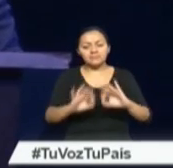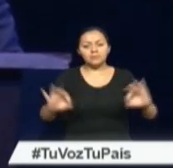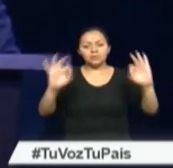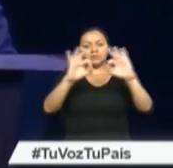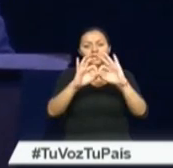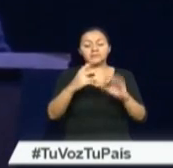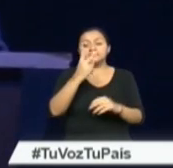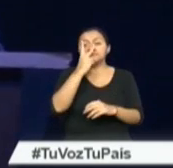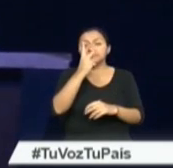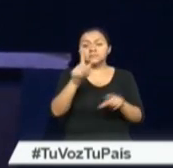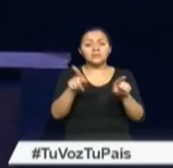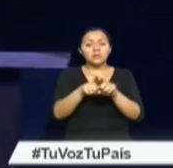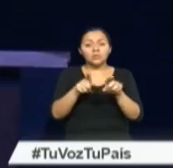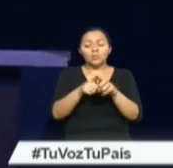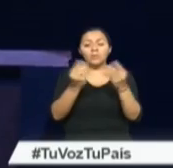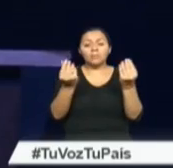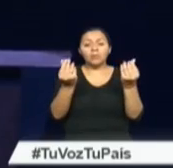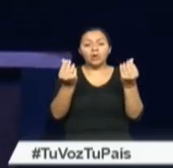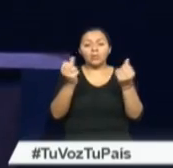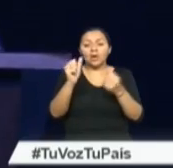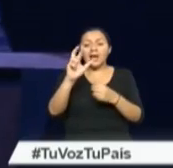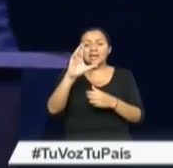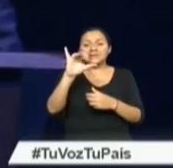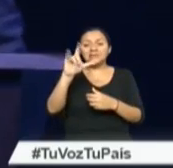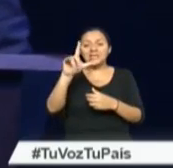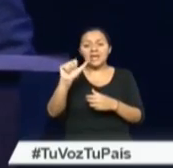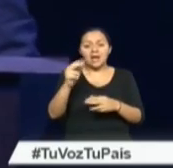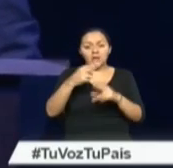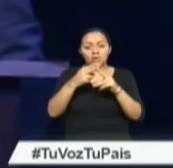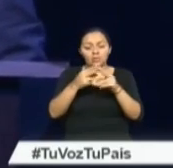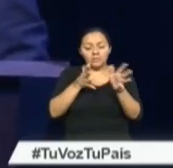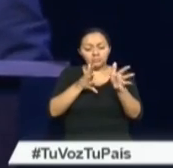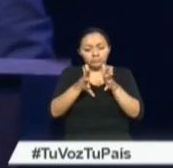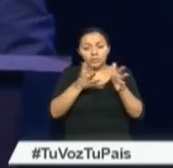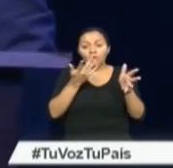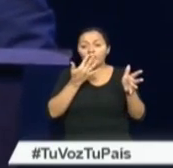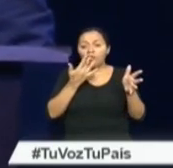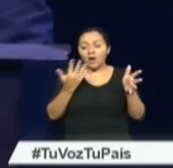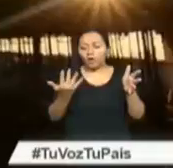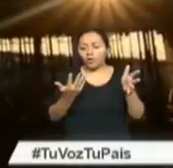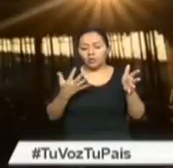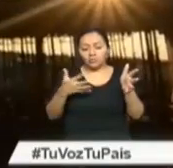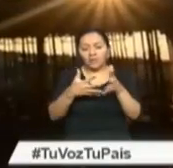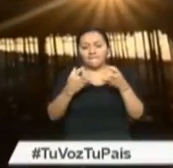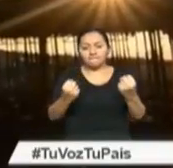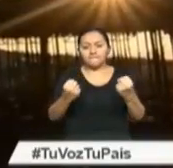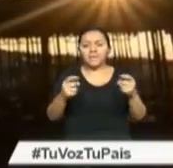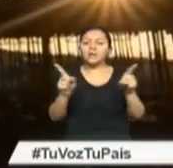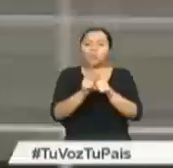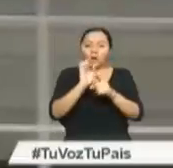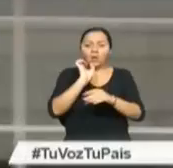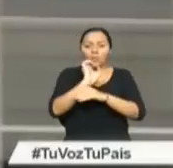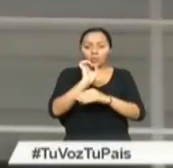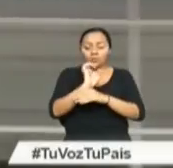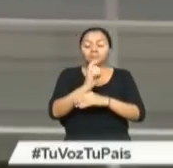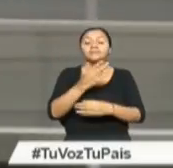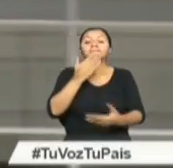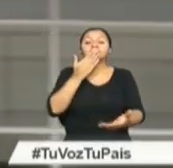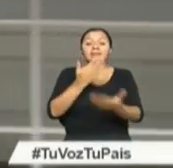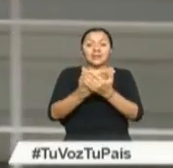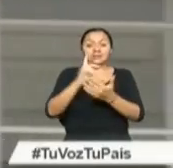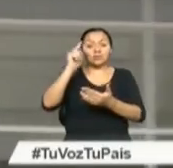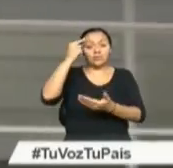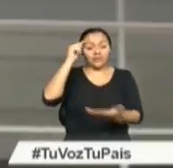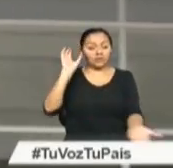somos como la humilde arcilla que se endurece con el fuego. El jefe de Estado destacó que gracias a la inversión en obras